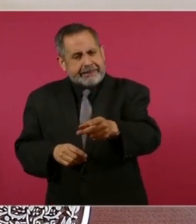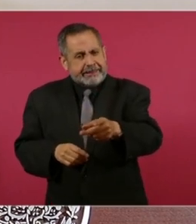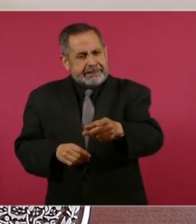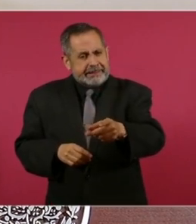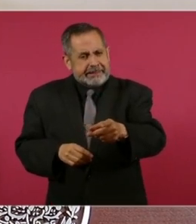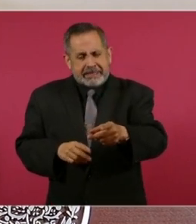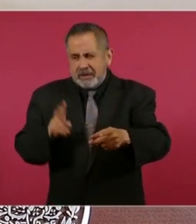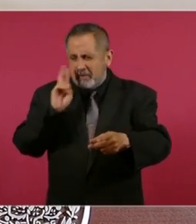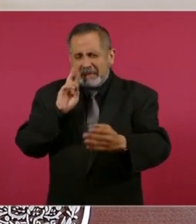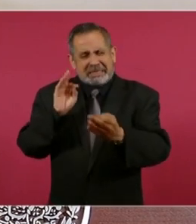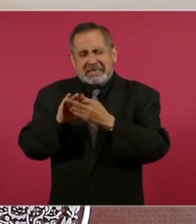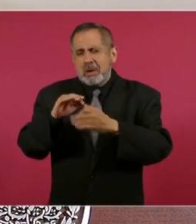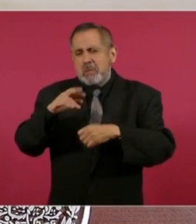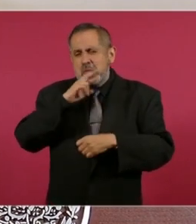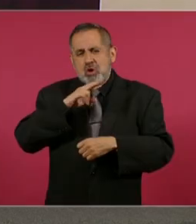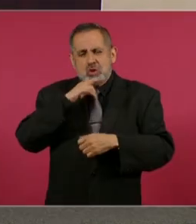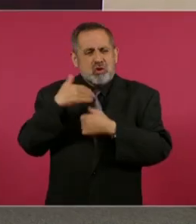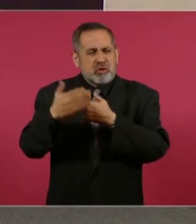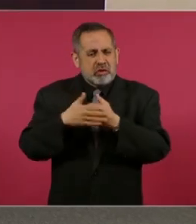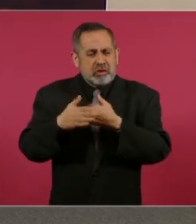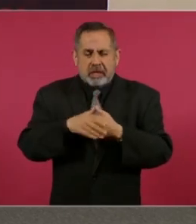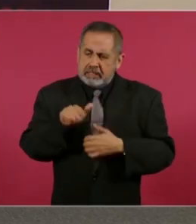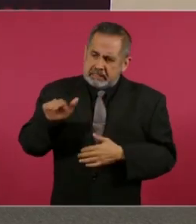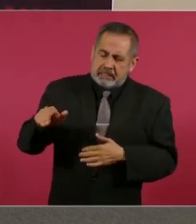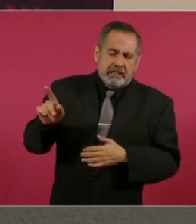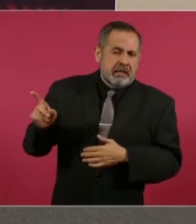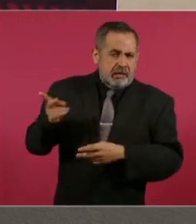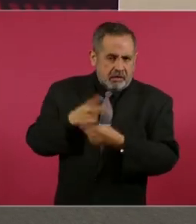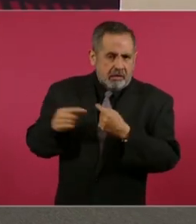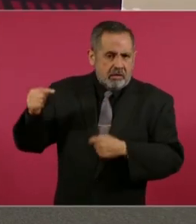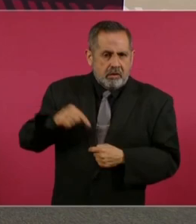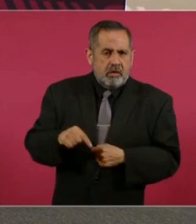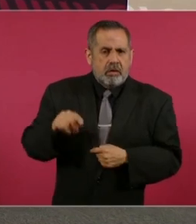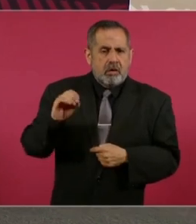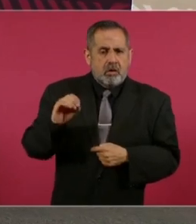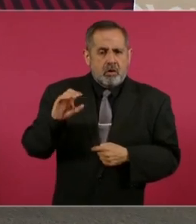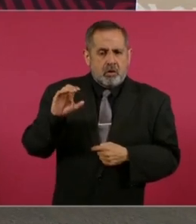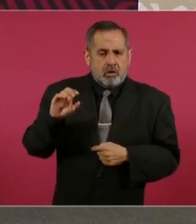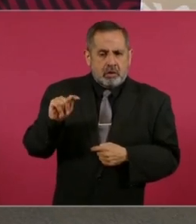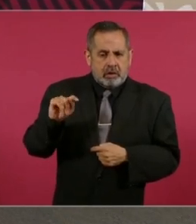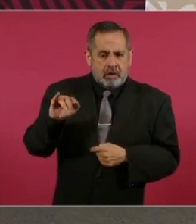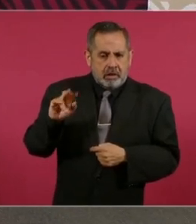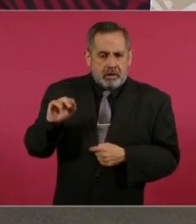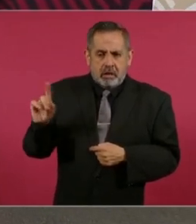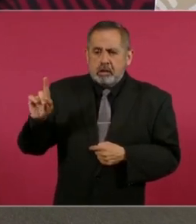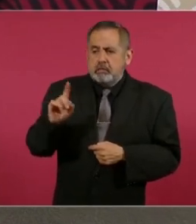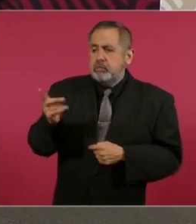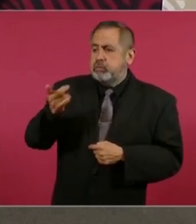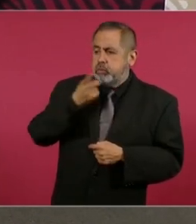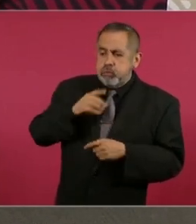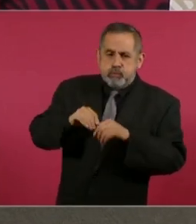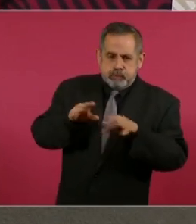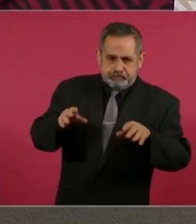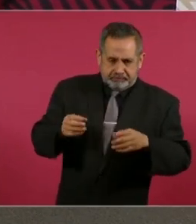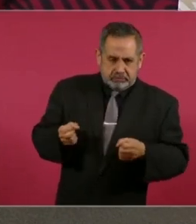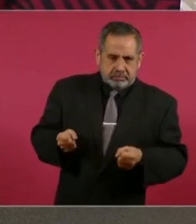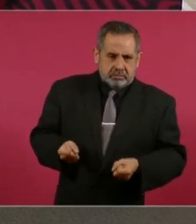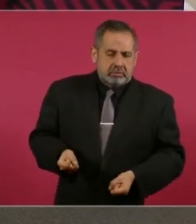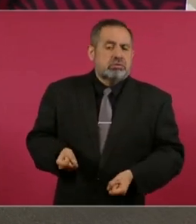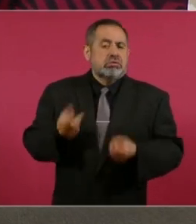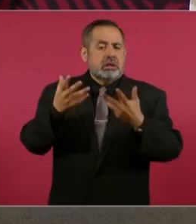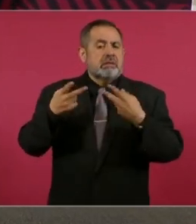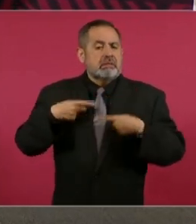lo más pronto posible, Octavio, nos puede dar el dato de cuántos